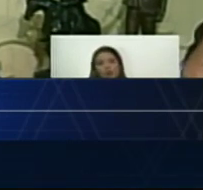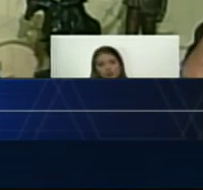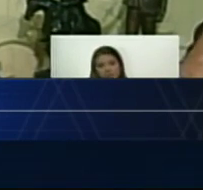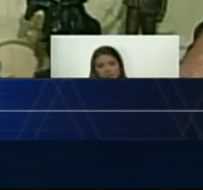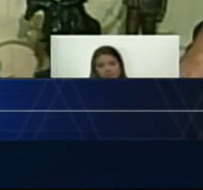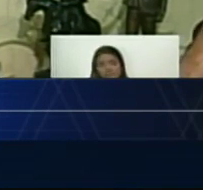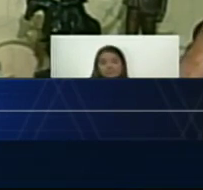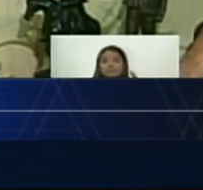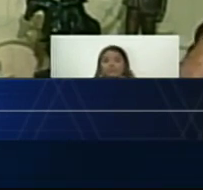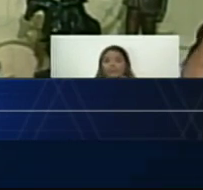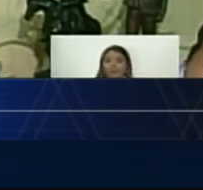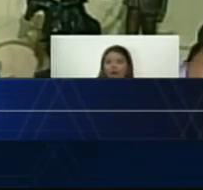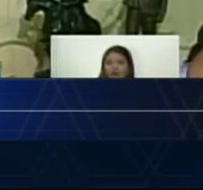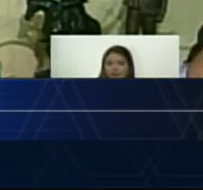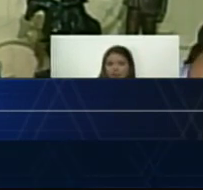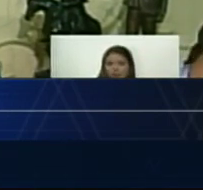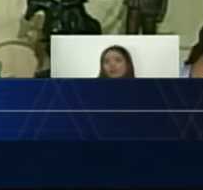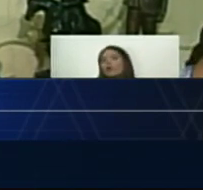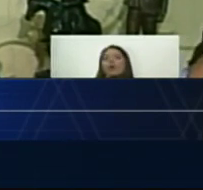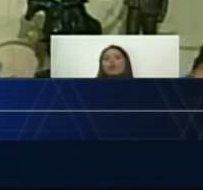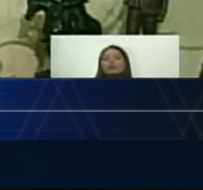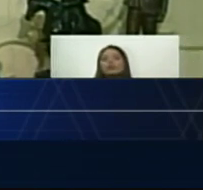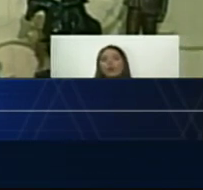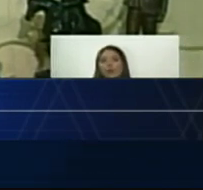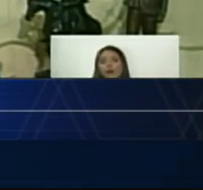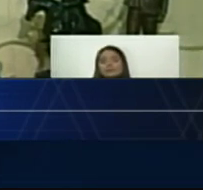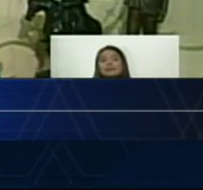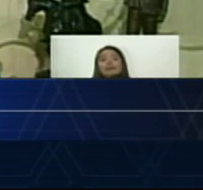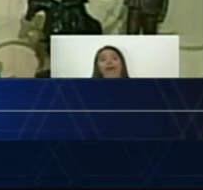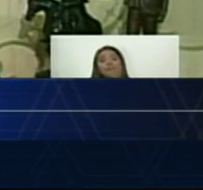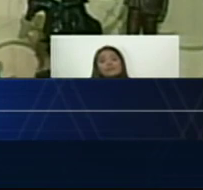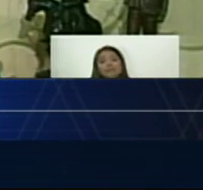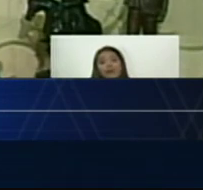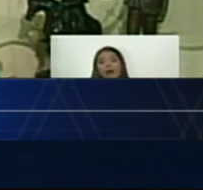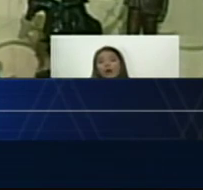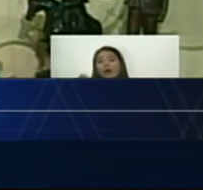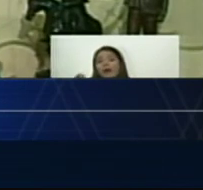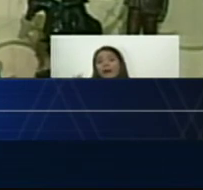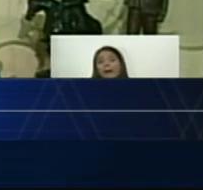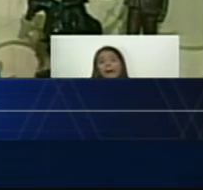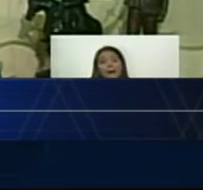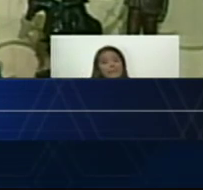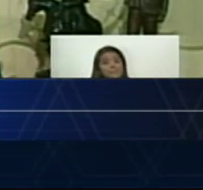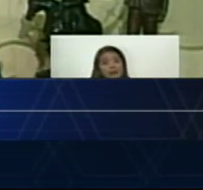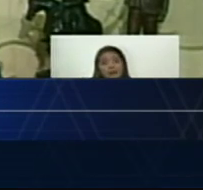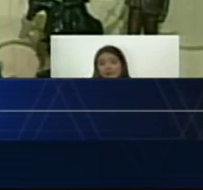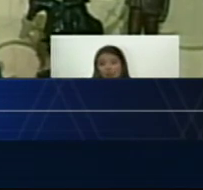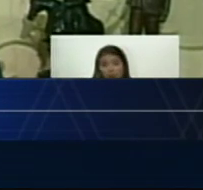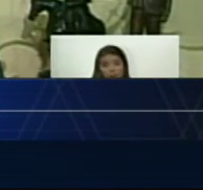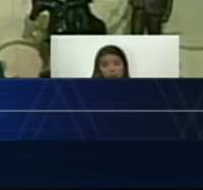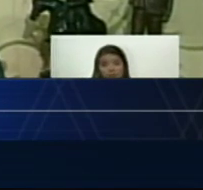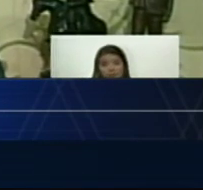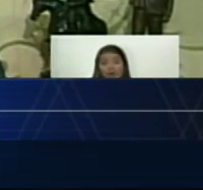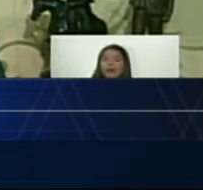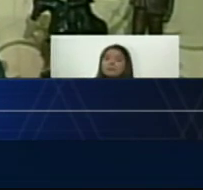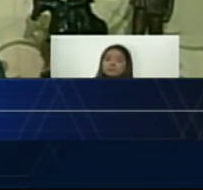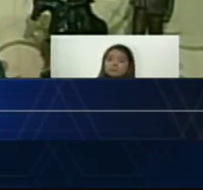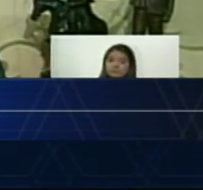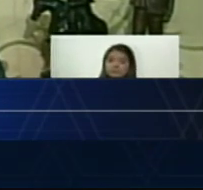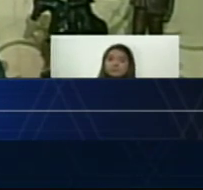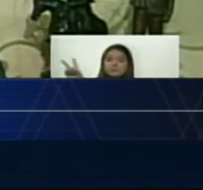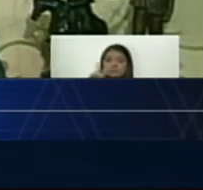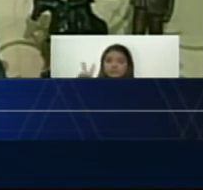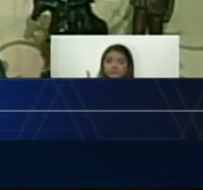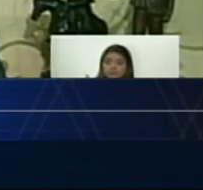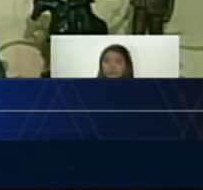2. Como consecuencia de la declaratoria del estado de emergencia económica que se refiere a este decreto, el Ejecutivo Nacional podrá